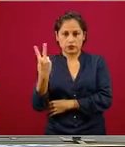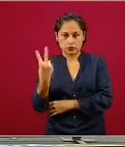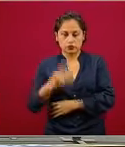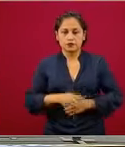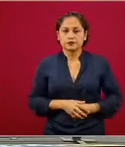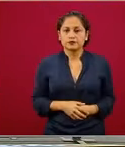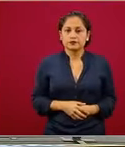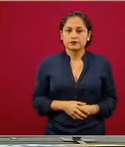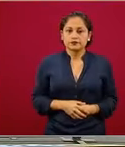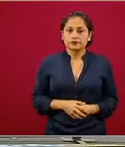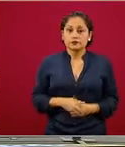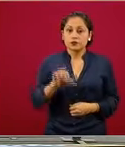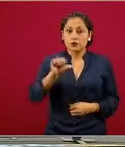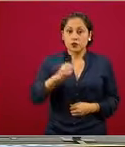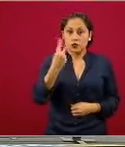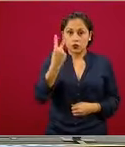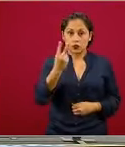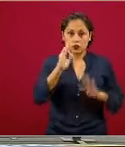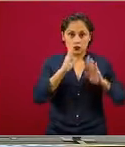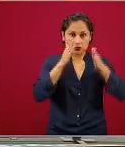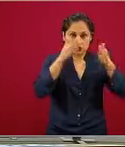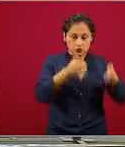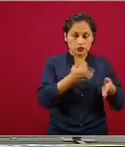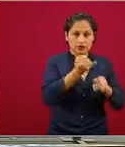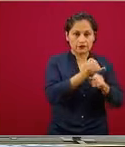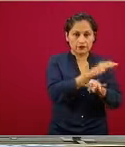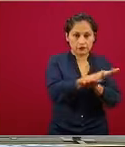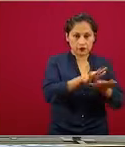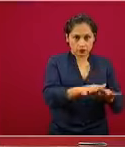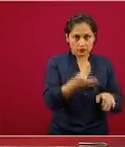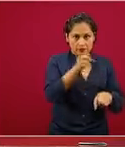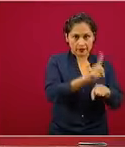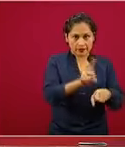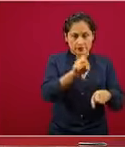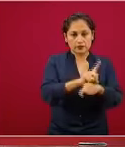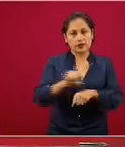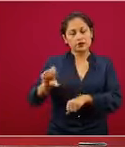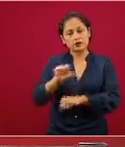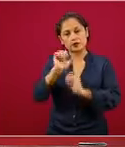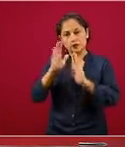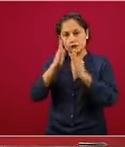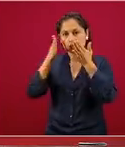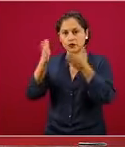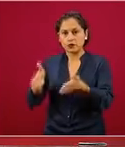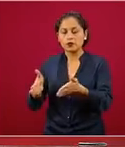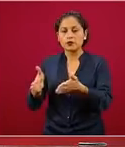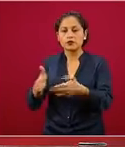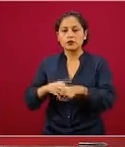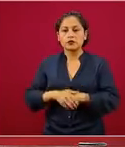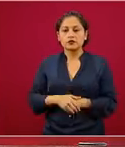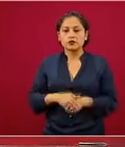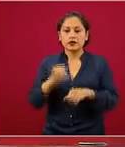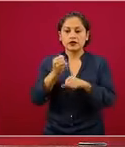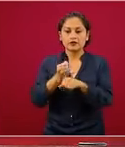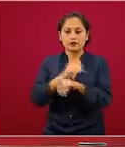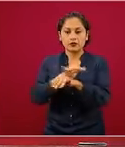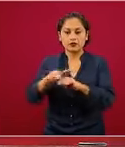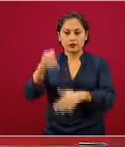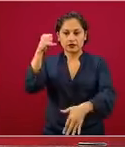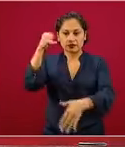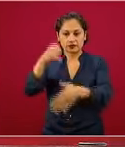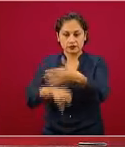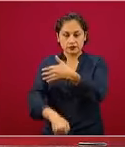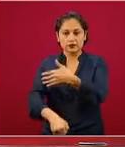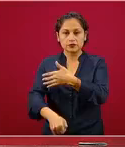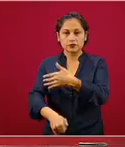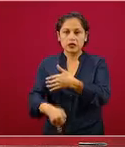en dos elementos. Uno es el informe técnico diario y el otro más detalles adicionales,